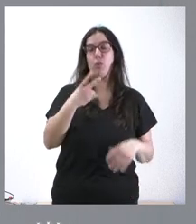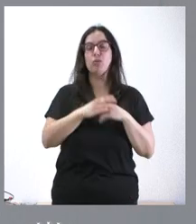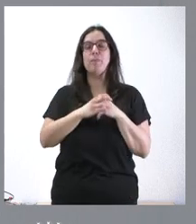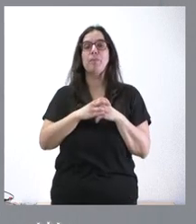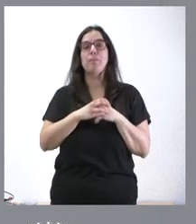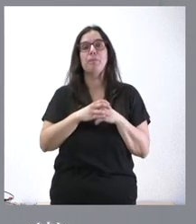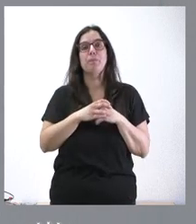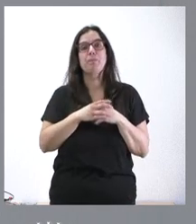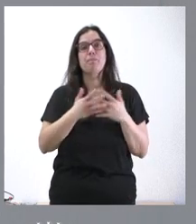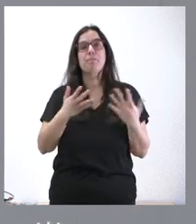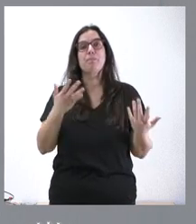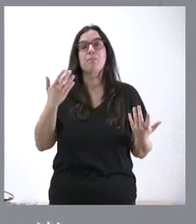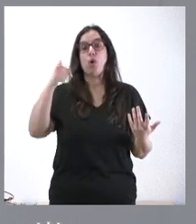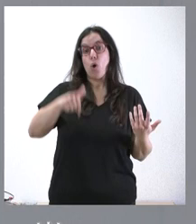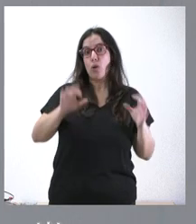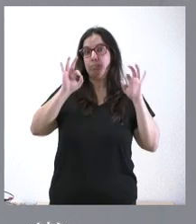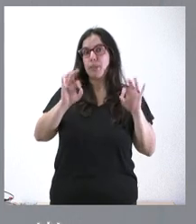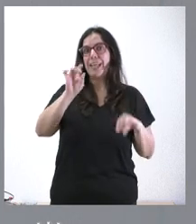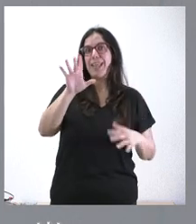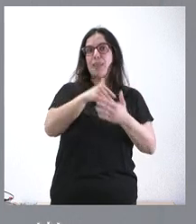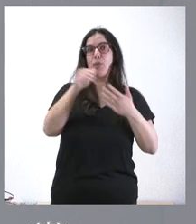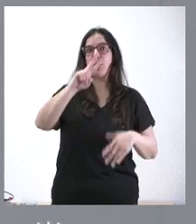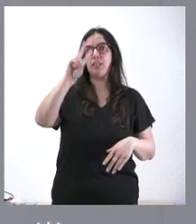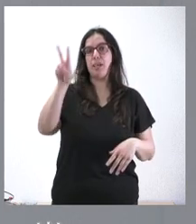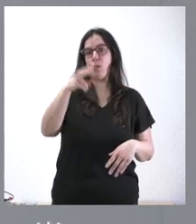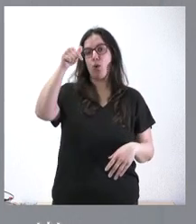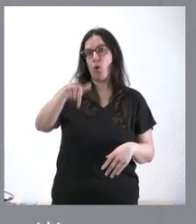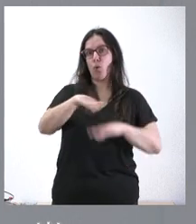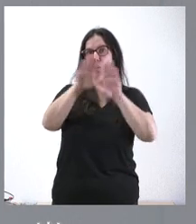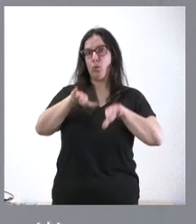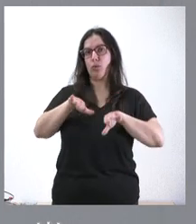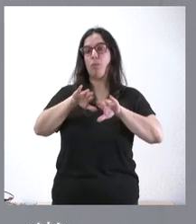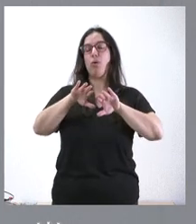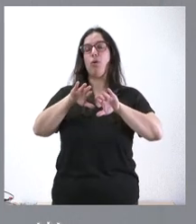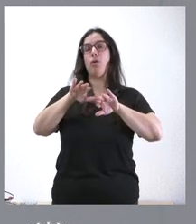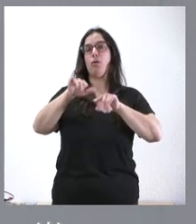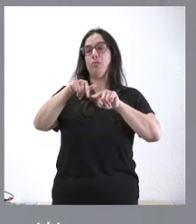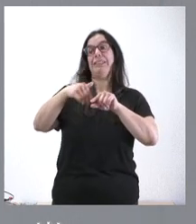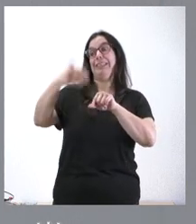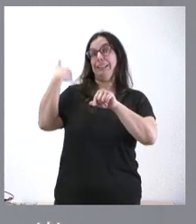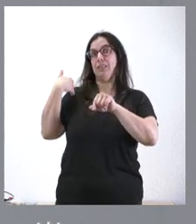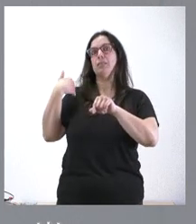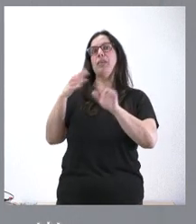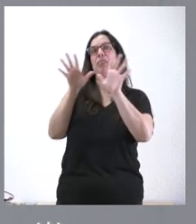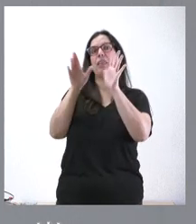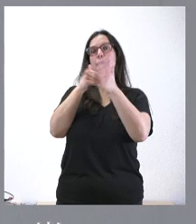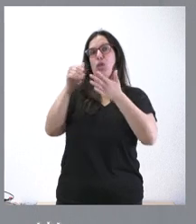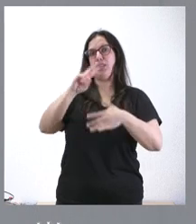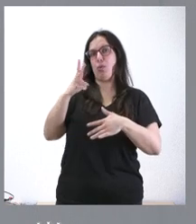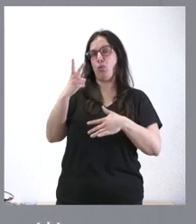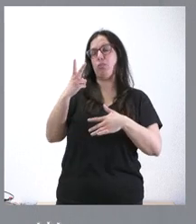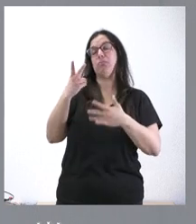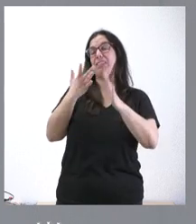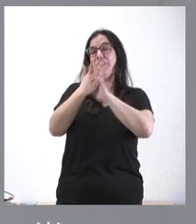Son 15 millones de euros en el último consejo de gobierno recordarán ustedes que fueron 10 millones de euros en total llevamos